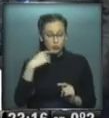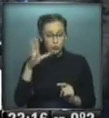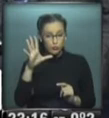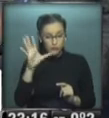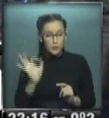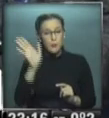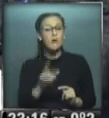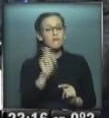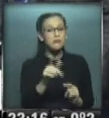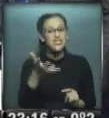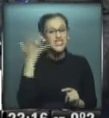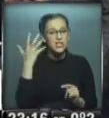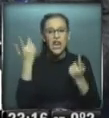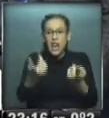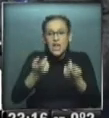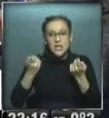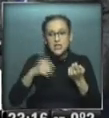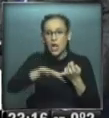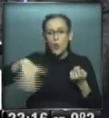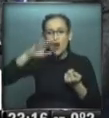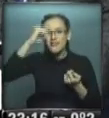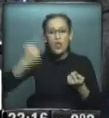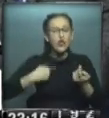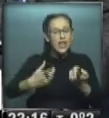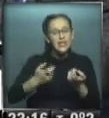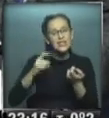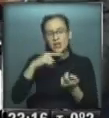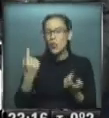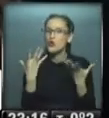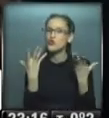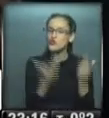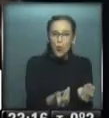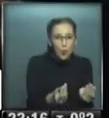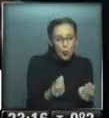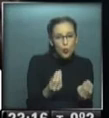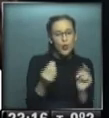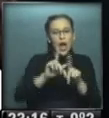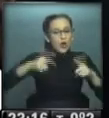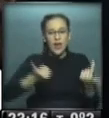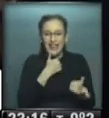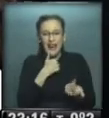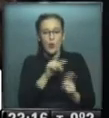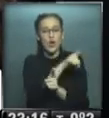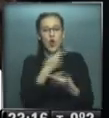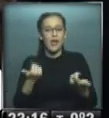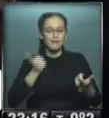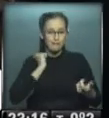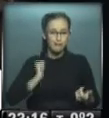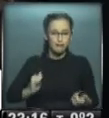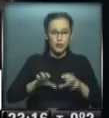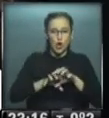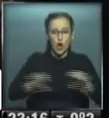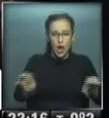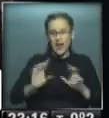50% de Tigre necesita de ese Estado que está ausente, de ese Estado que no tiene agua potable, que no tiene cloaca, que no tiene